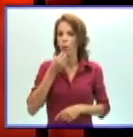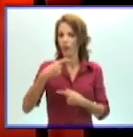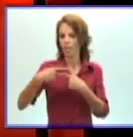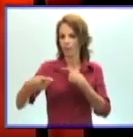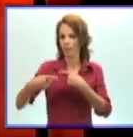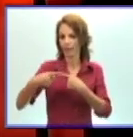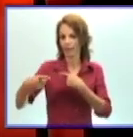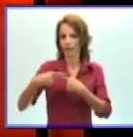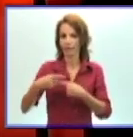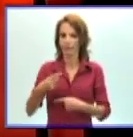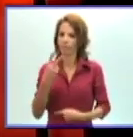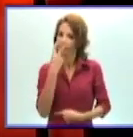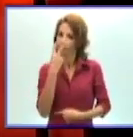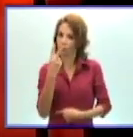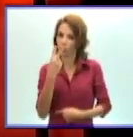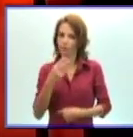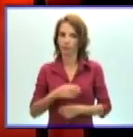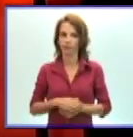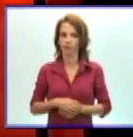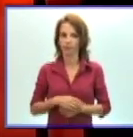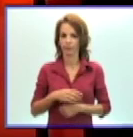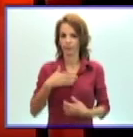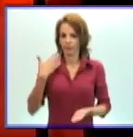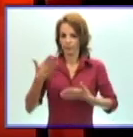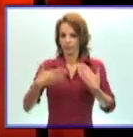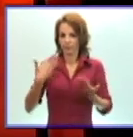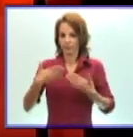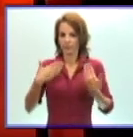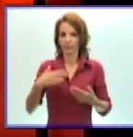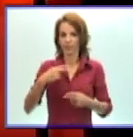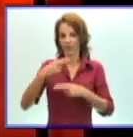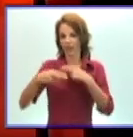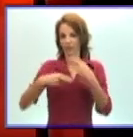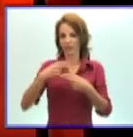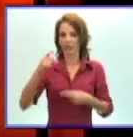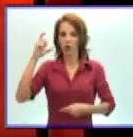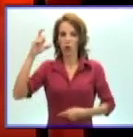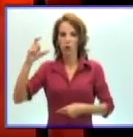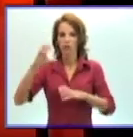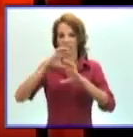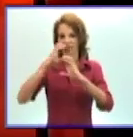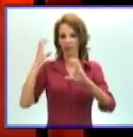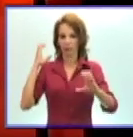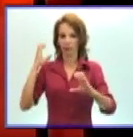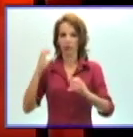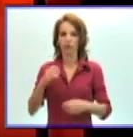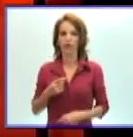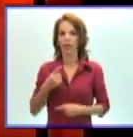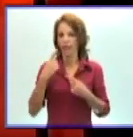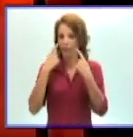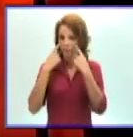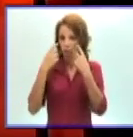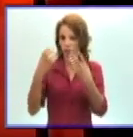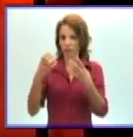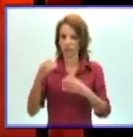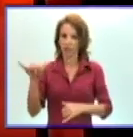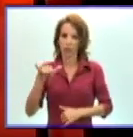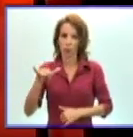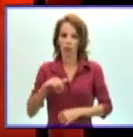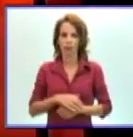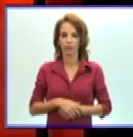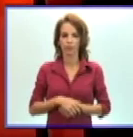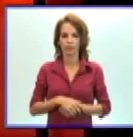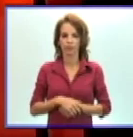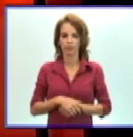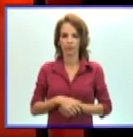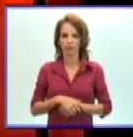aquellas actividades que realizan los científicos y su importancia. Para despedirnos, quiero que vean esta